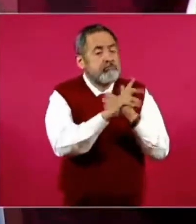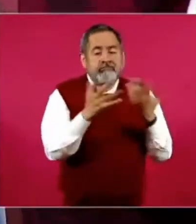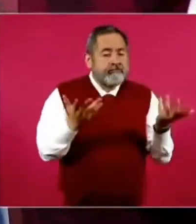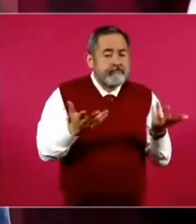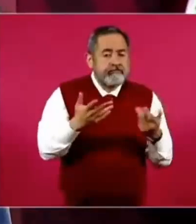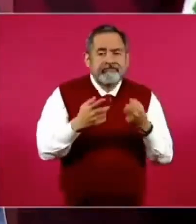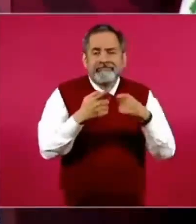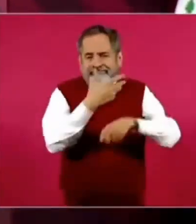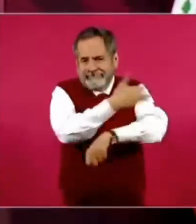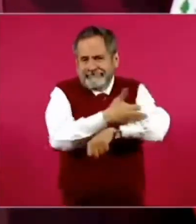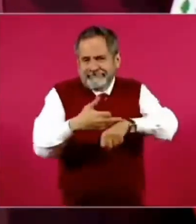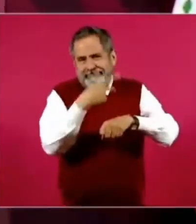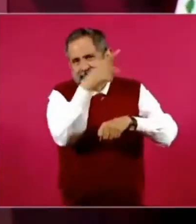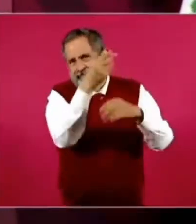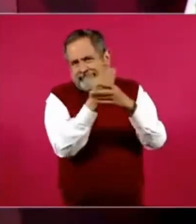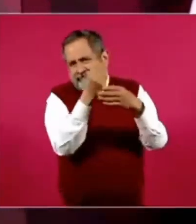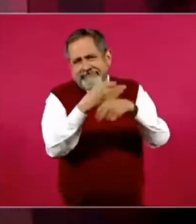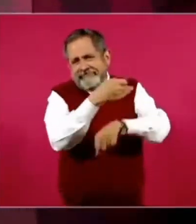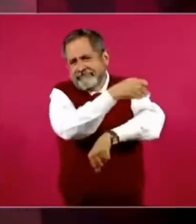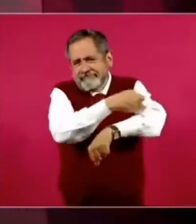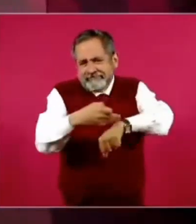familiar,